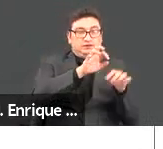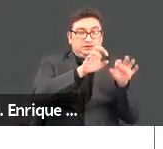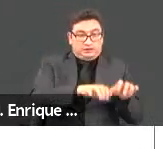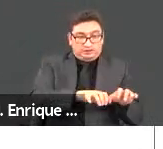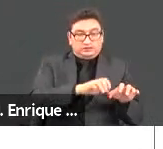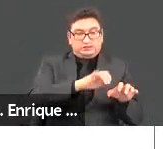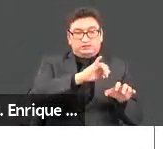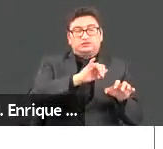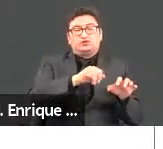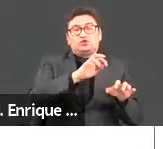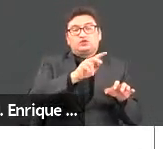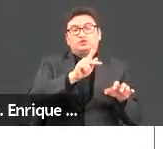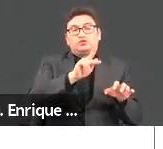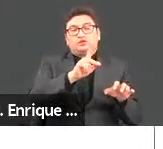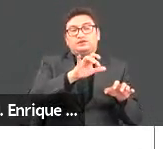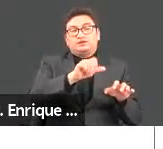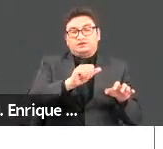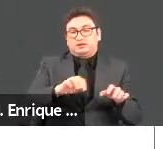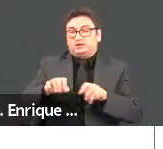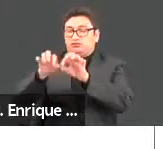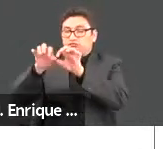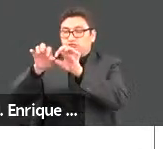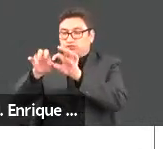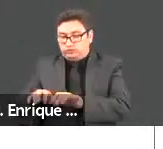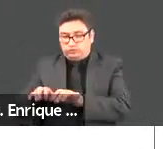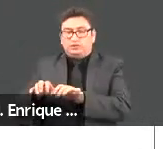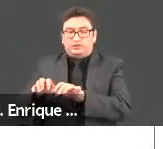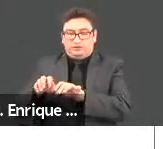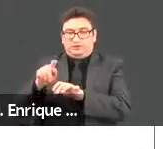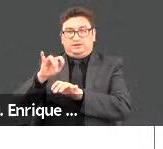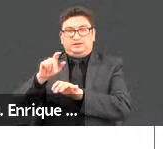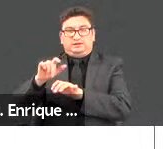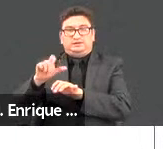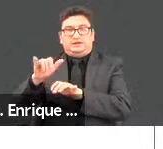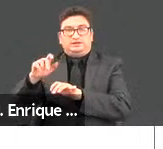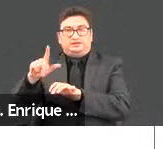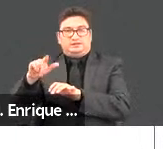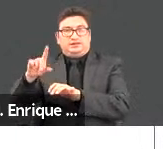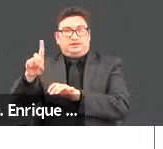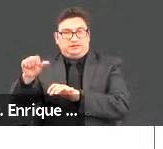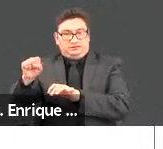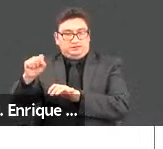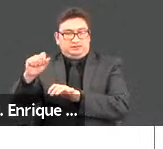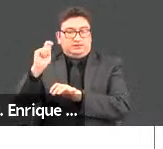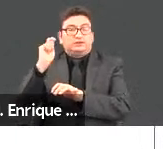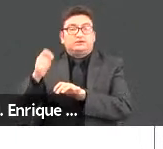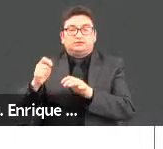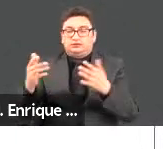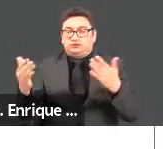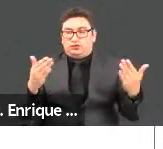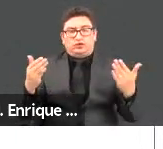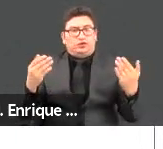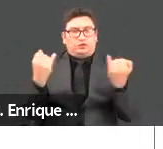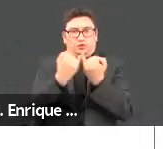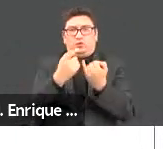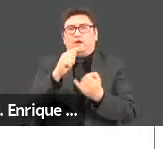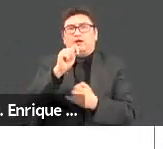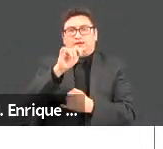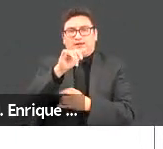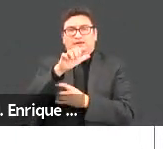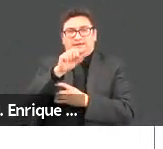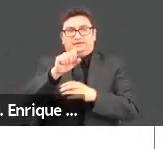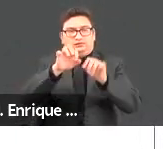¿sí?, ambas son tesis, como bien lo dice en esta lámina. En un sentido amplio incluye a las dos,